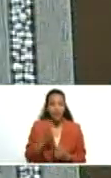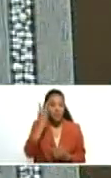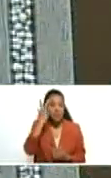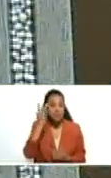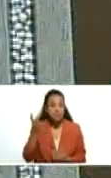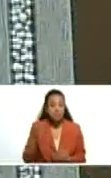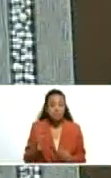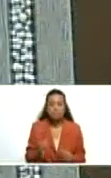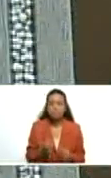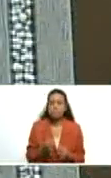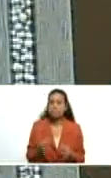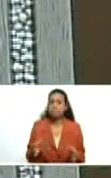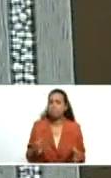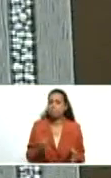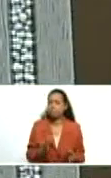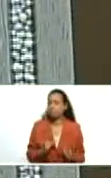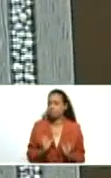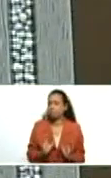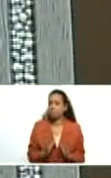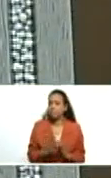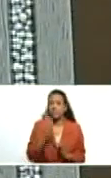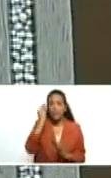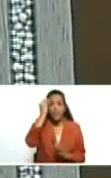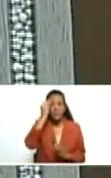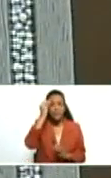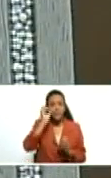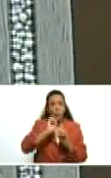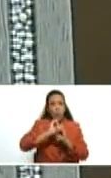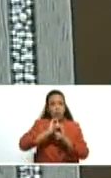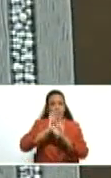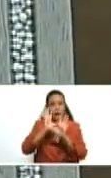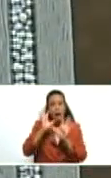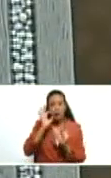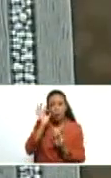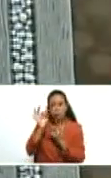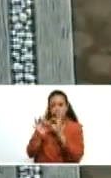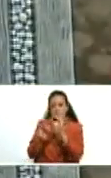inteligente, de pensamiento claro,